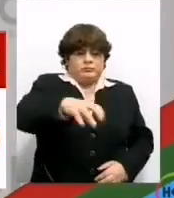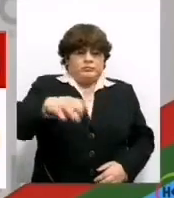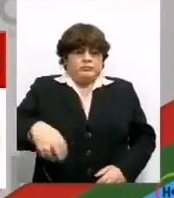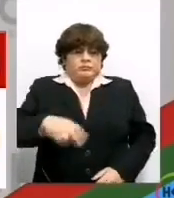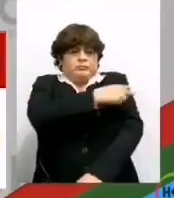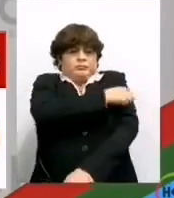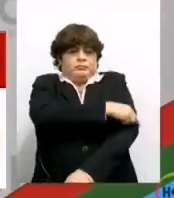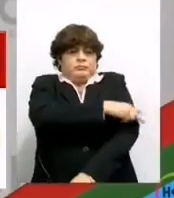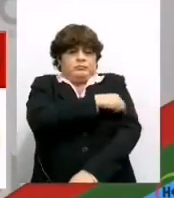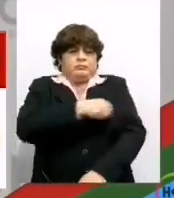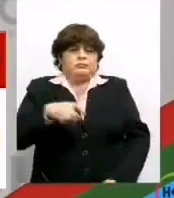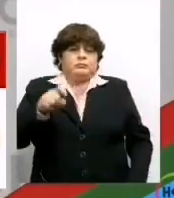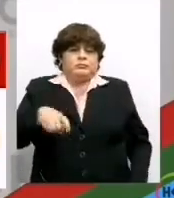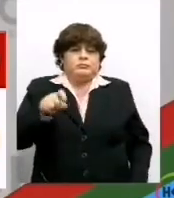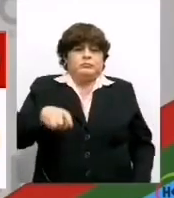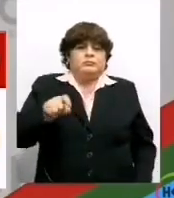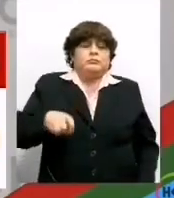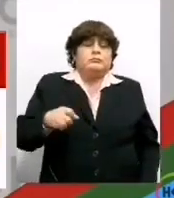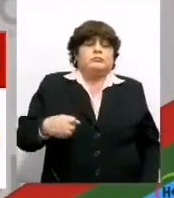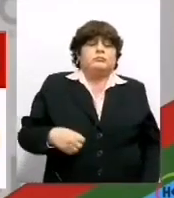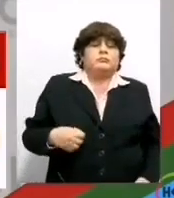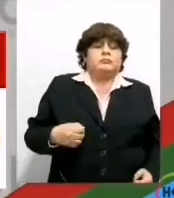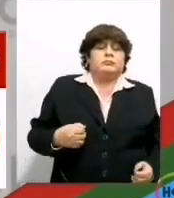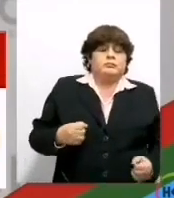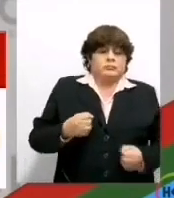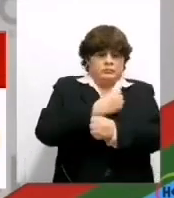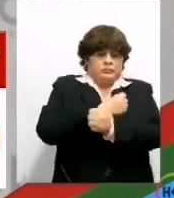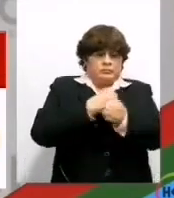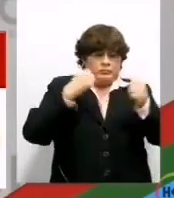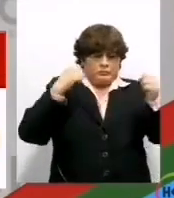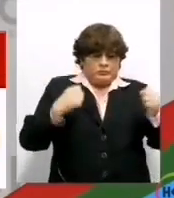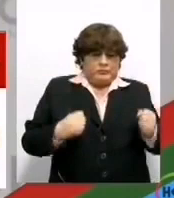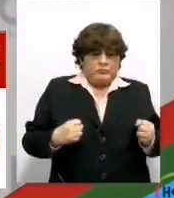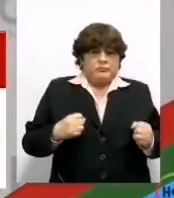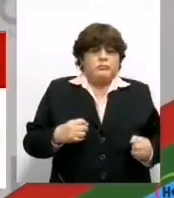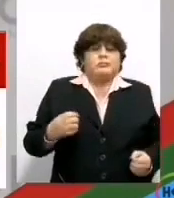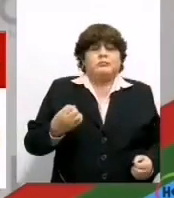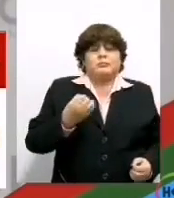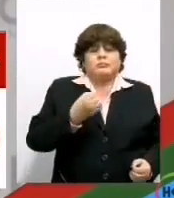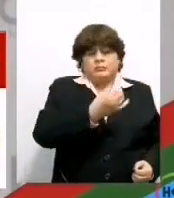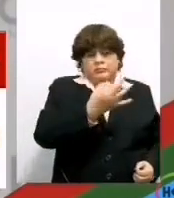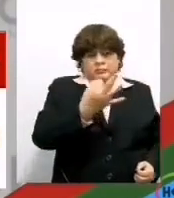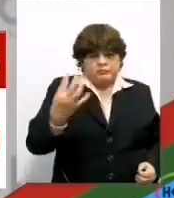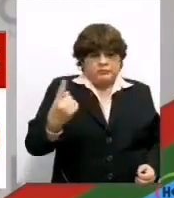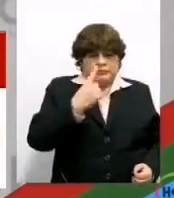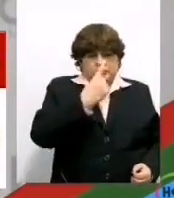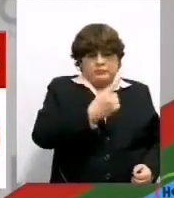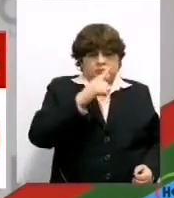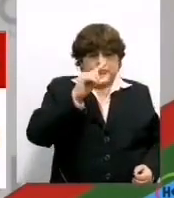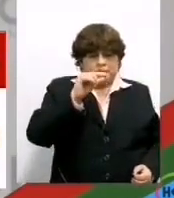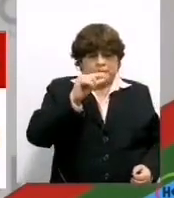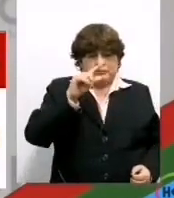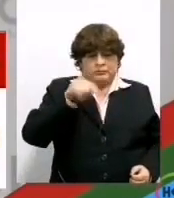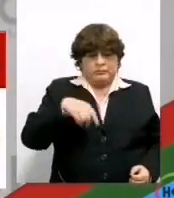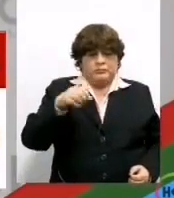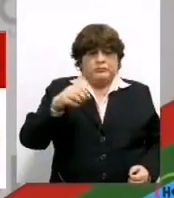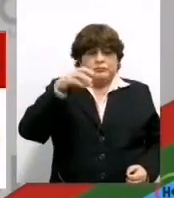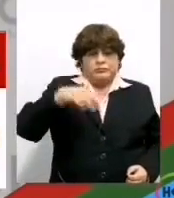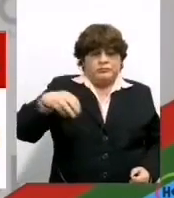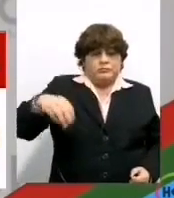médicas de 60% de salud son cerca de 120 mil habitantes